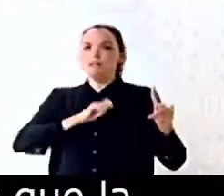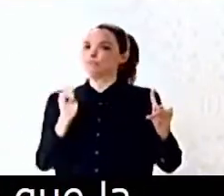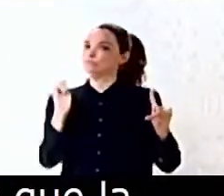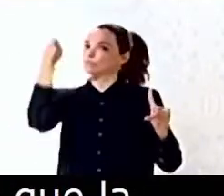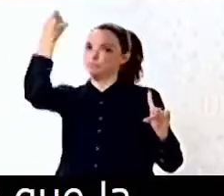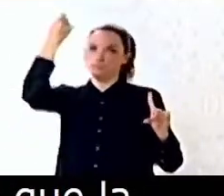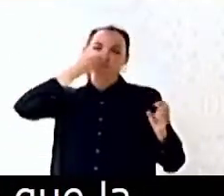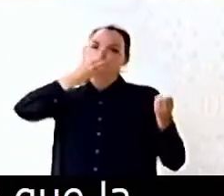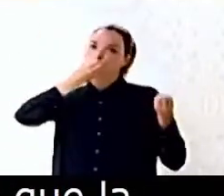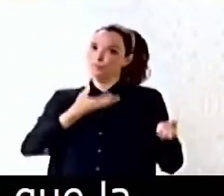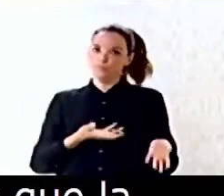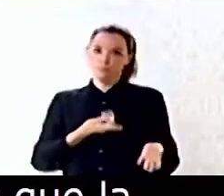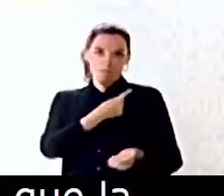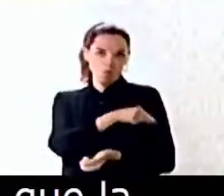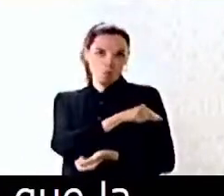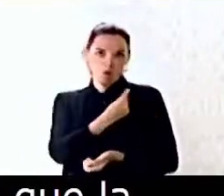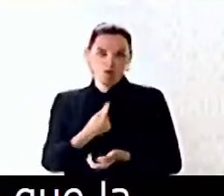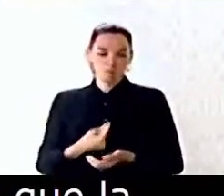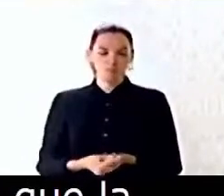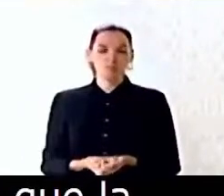éxito.